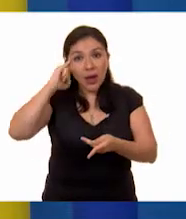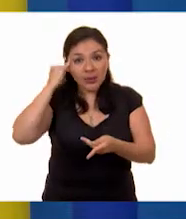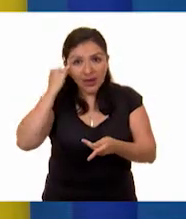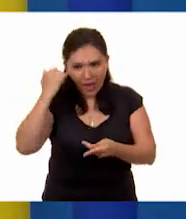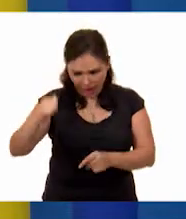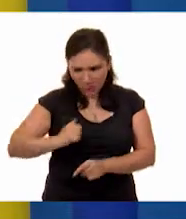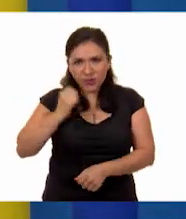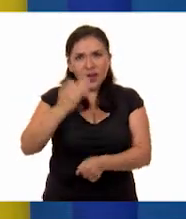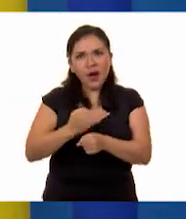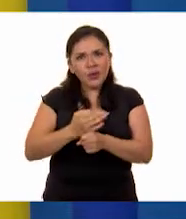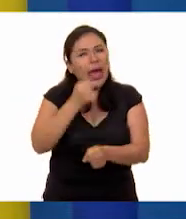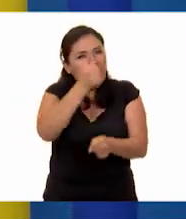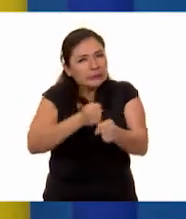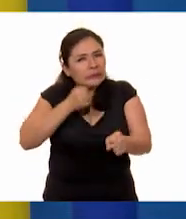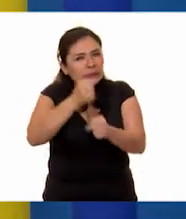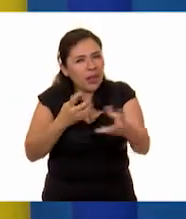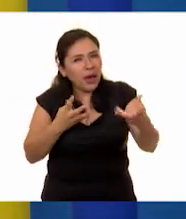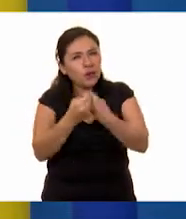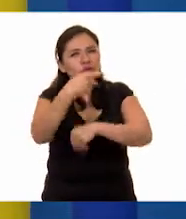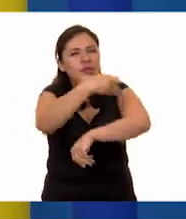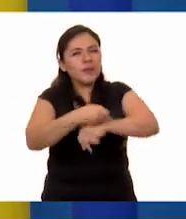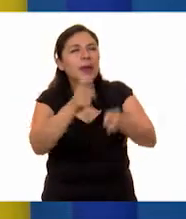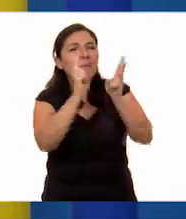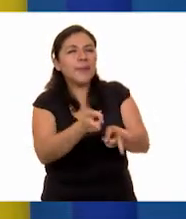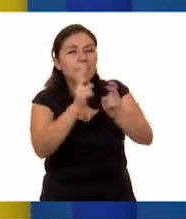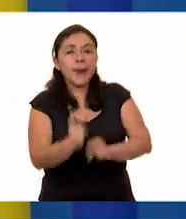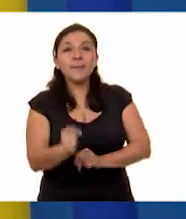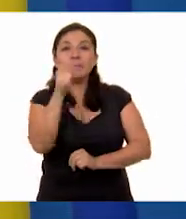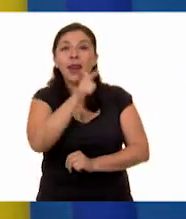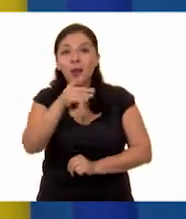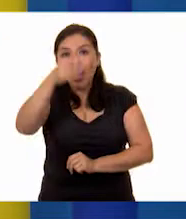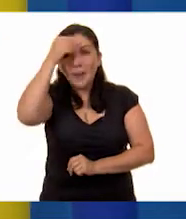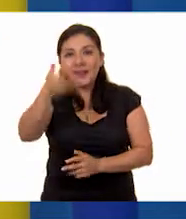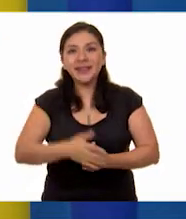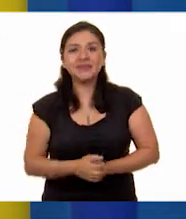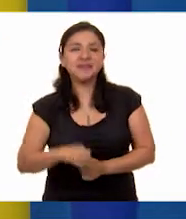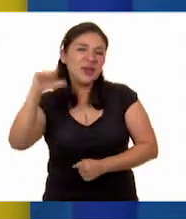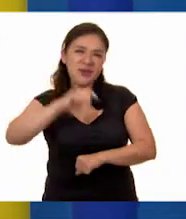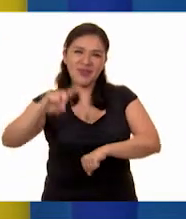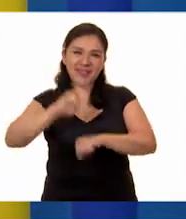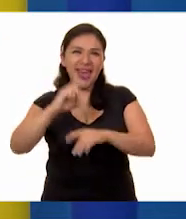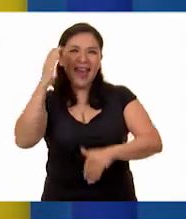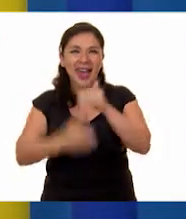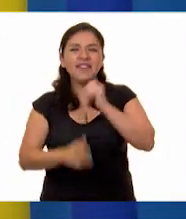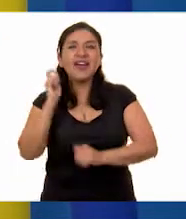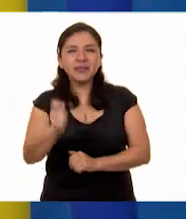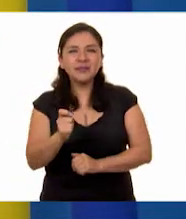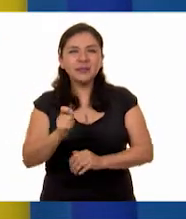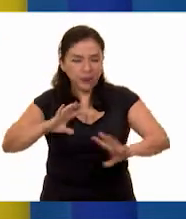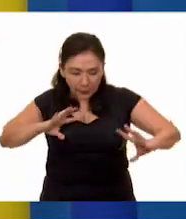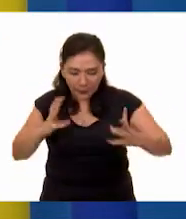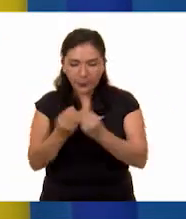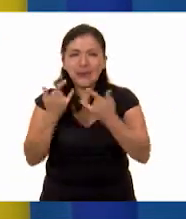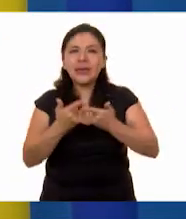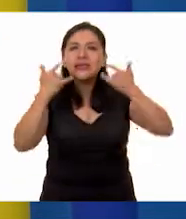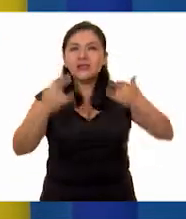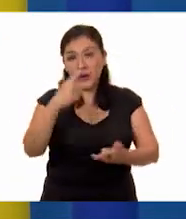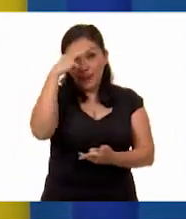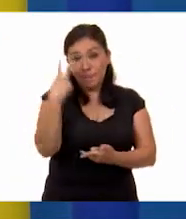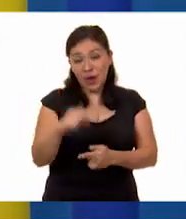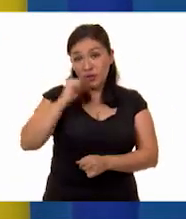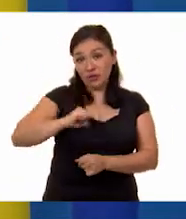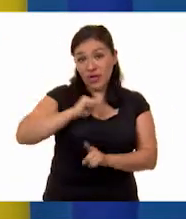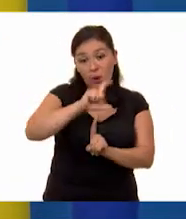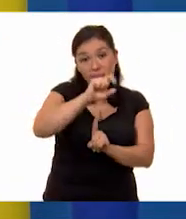indígena, aprovecha este momento para practicarle plática con tu familia en tu lengua materna. Por hoy hemos terminado con Recuento de la Historia de México en el